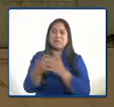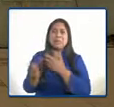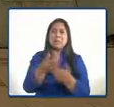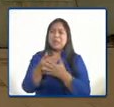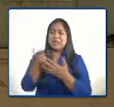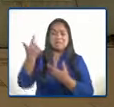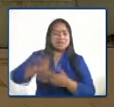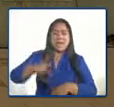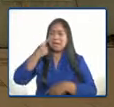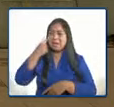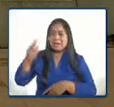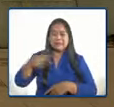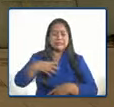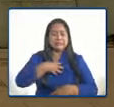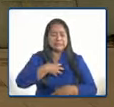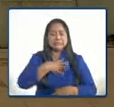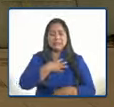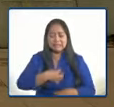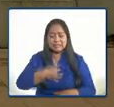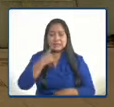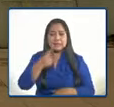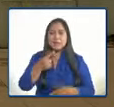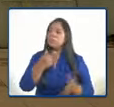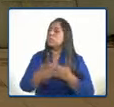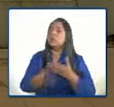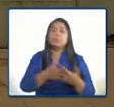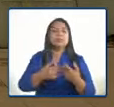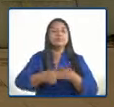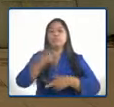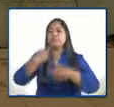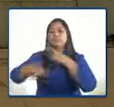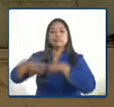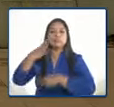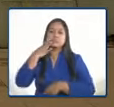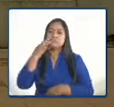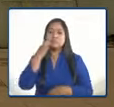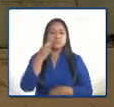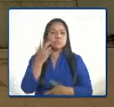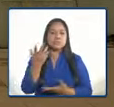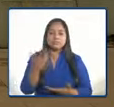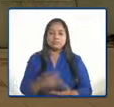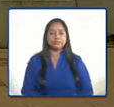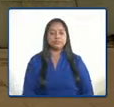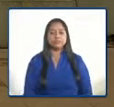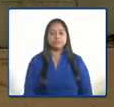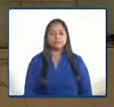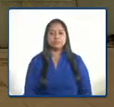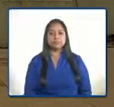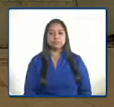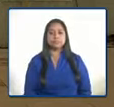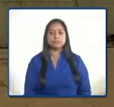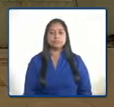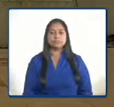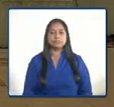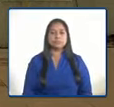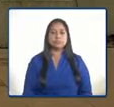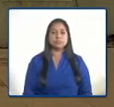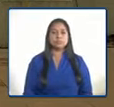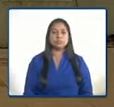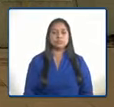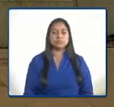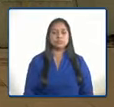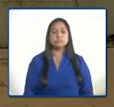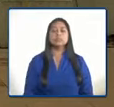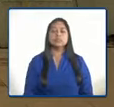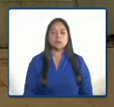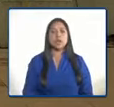familiar, un niño quiere regresar siempre con su papá o su mamá. La otra pregunta sería lo de los arrendamientos, señor